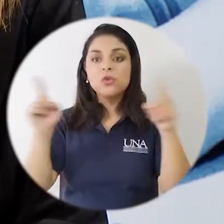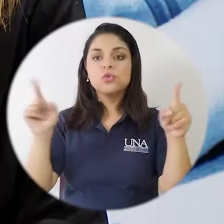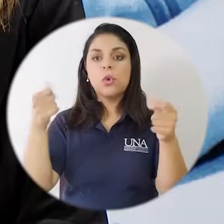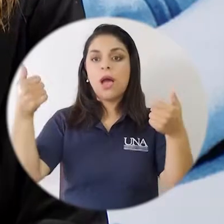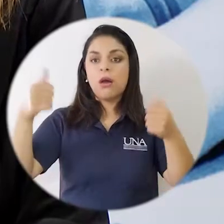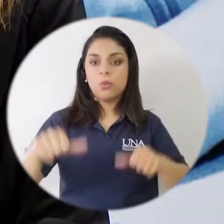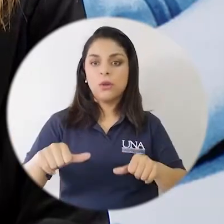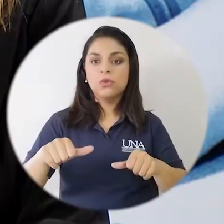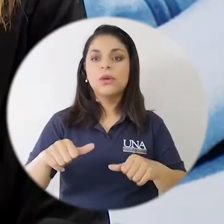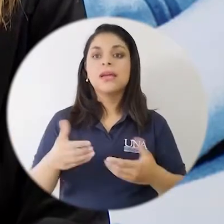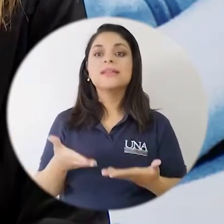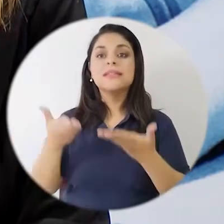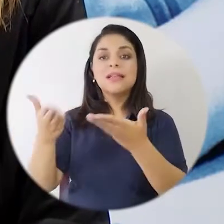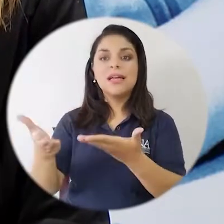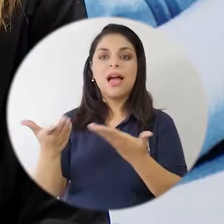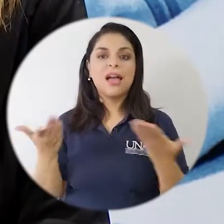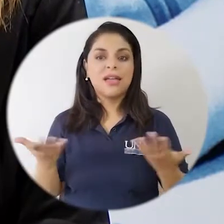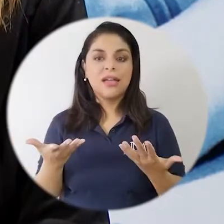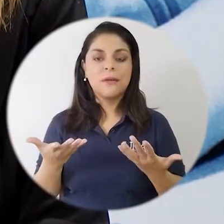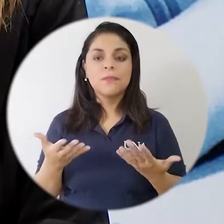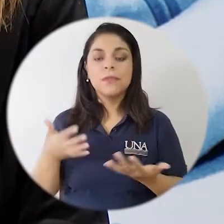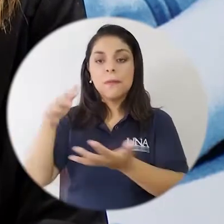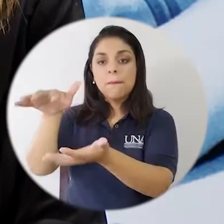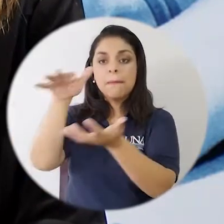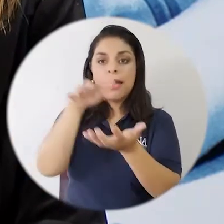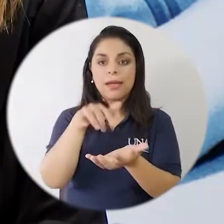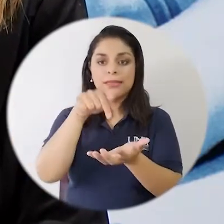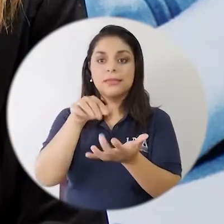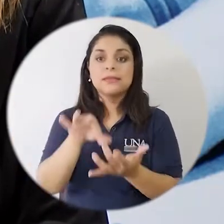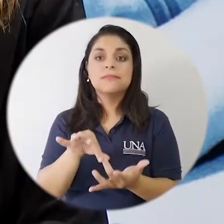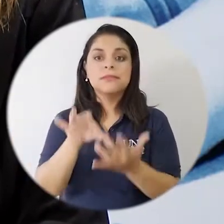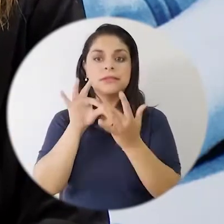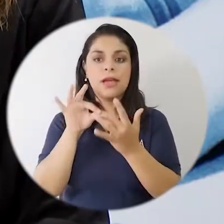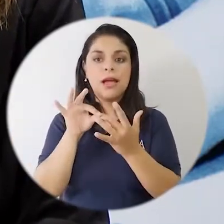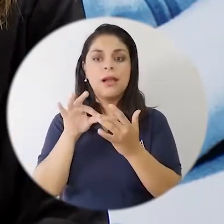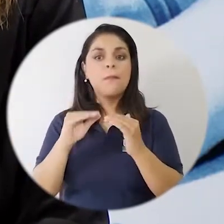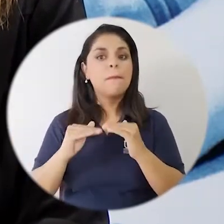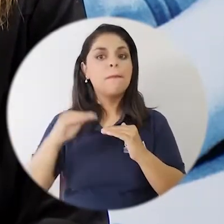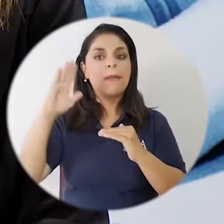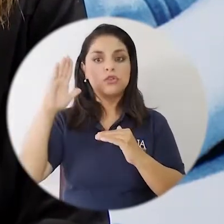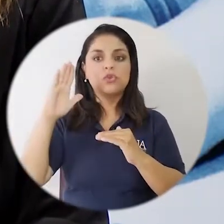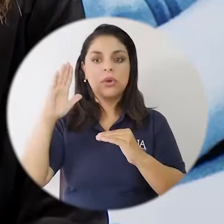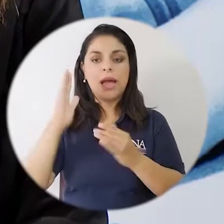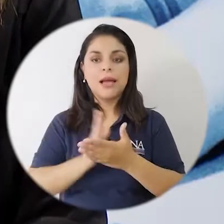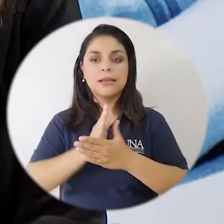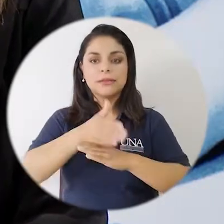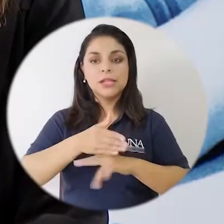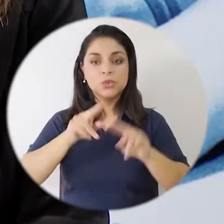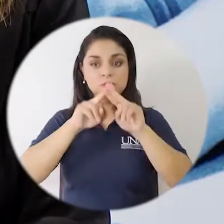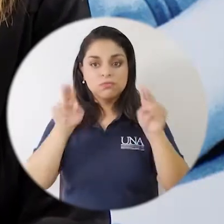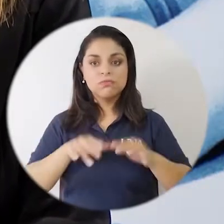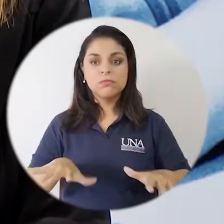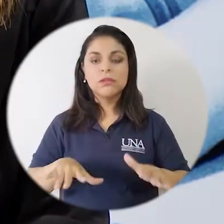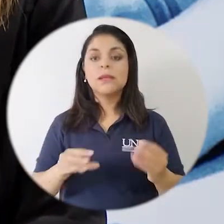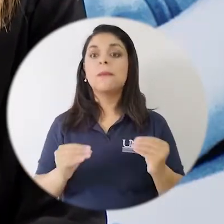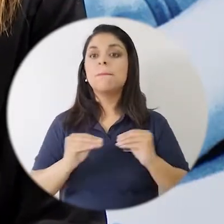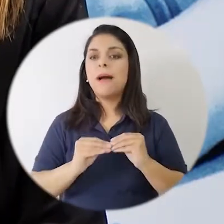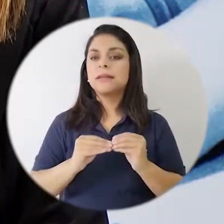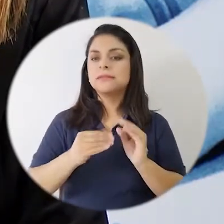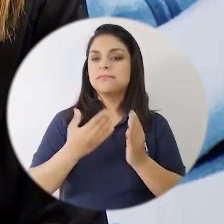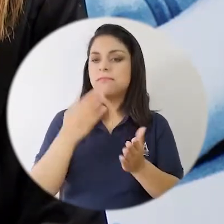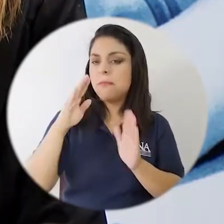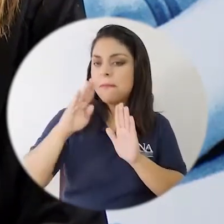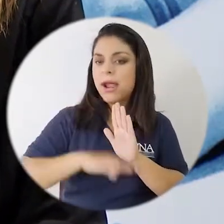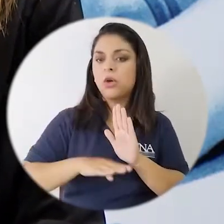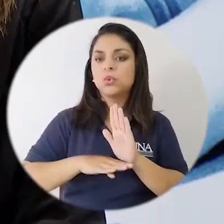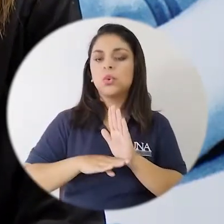ese acuerdo en el cual se le hace un paquete especial con mayor acceso a datos y más